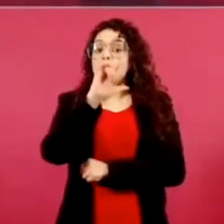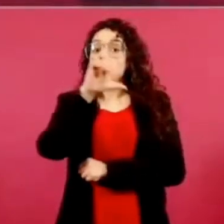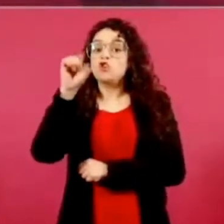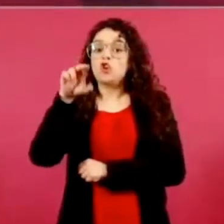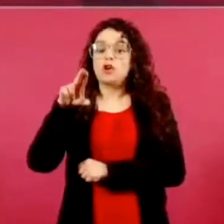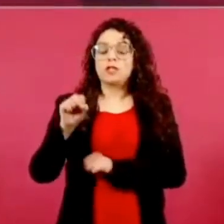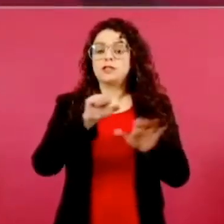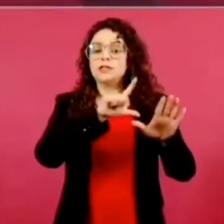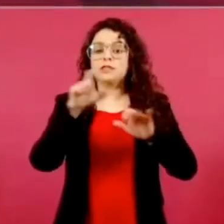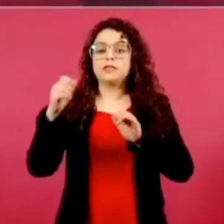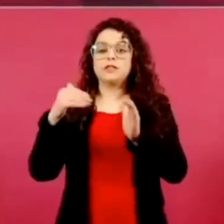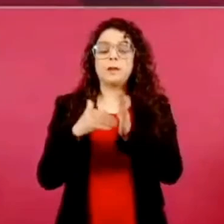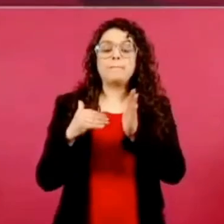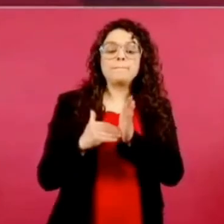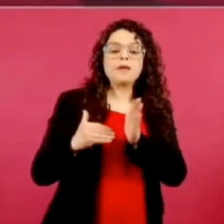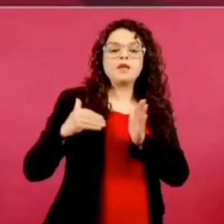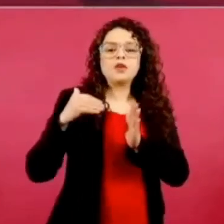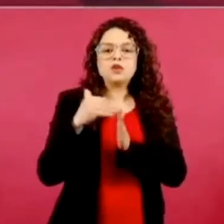2.700.000.000.000.